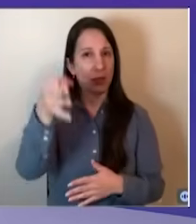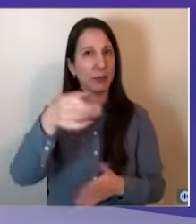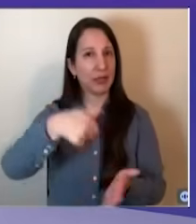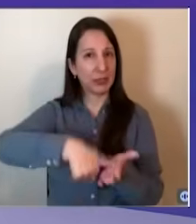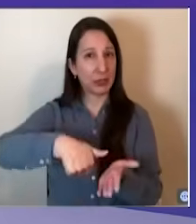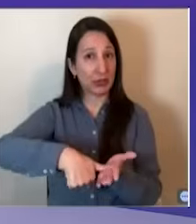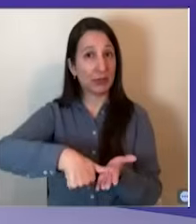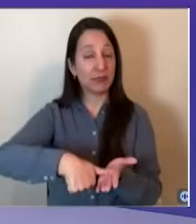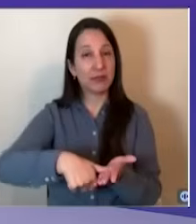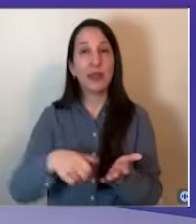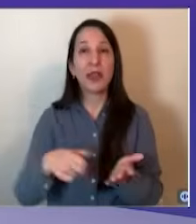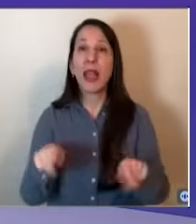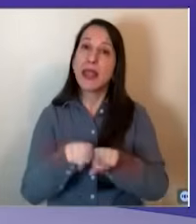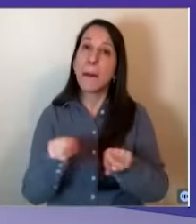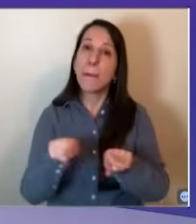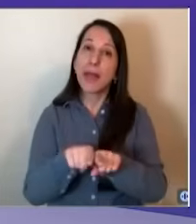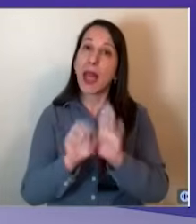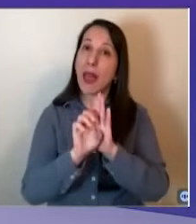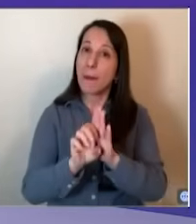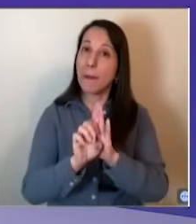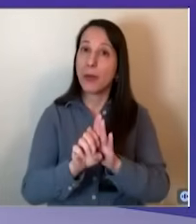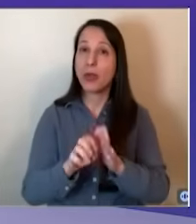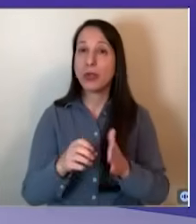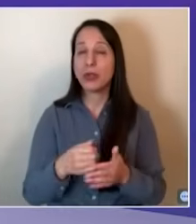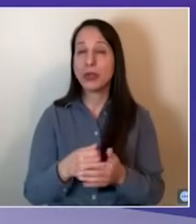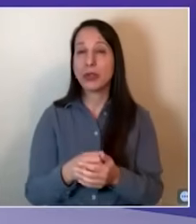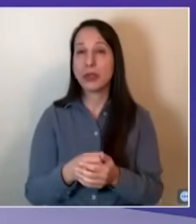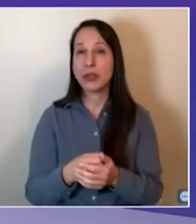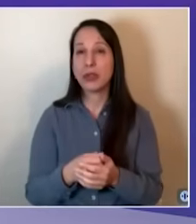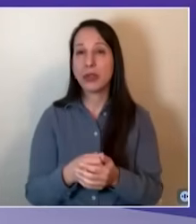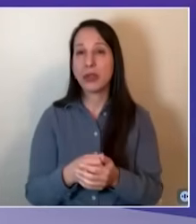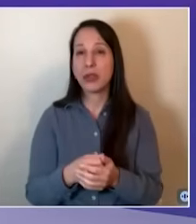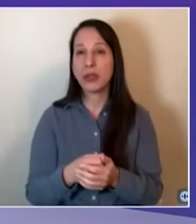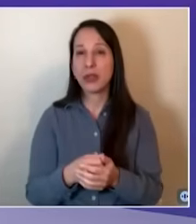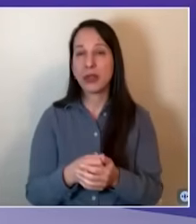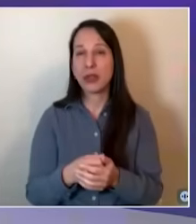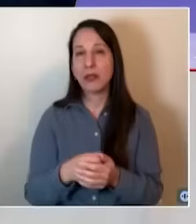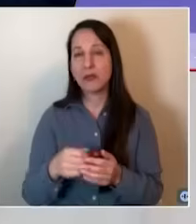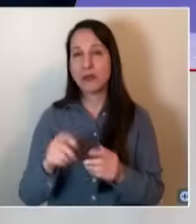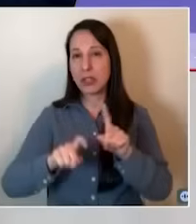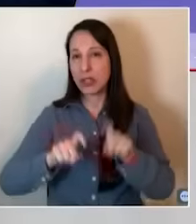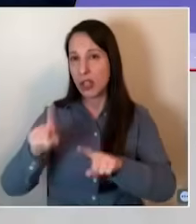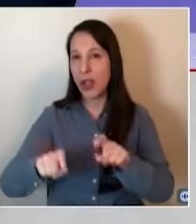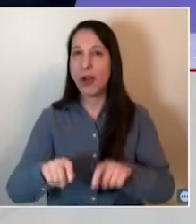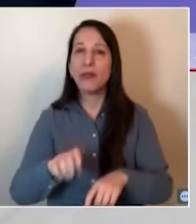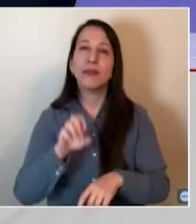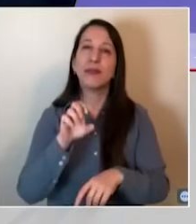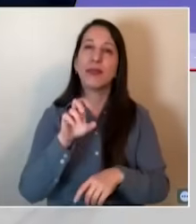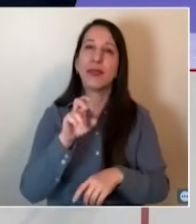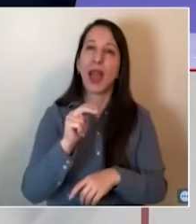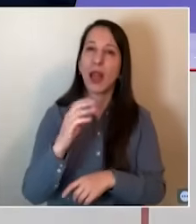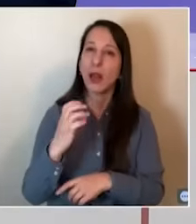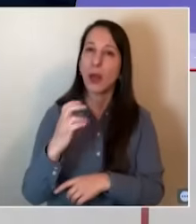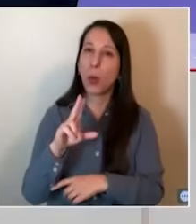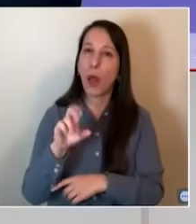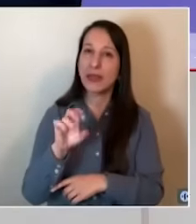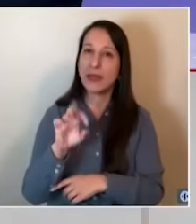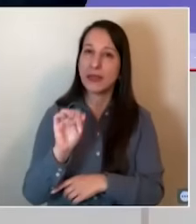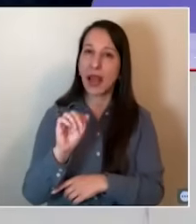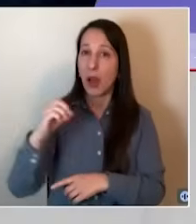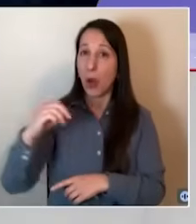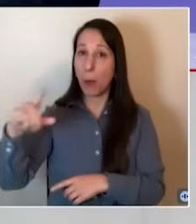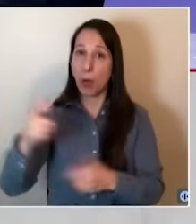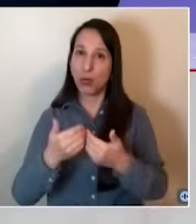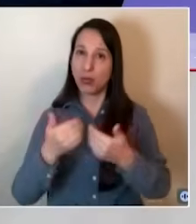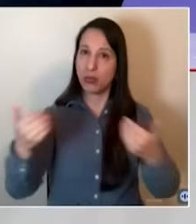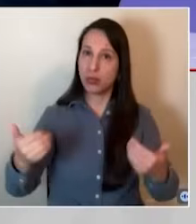también de los ejemplos que nos dan tanto el sondeo como la encuesta de Opol. Vea, yo creo que es